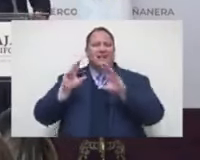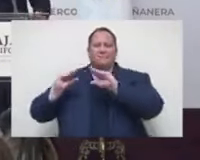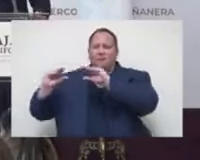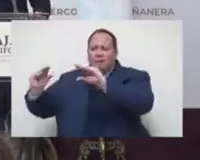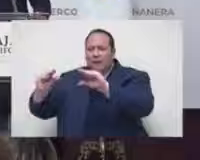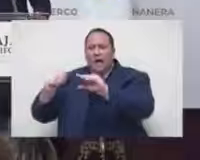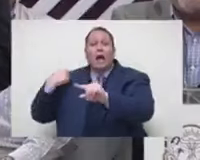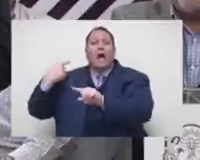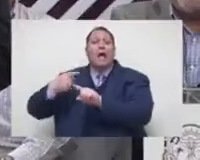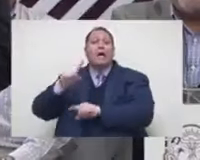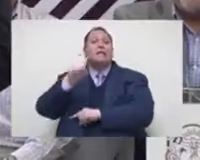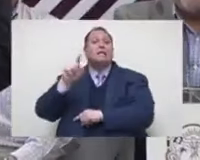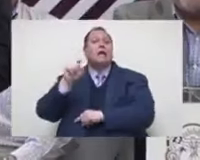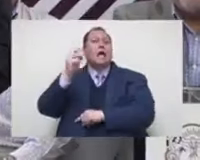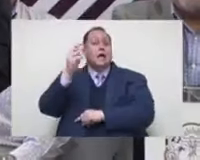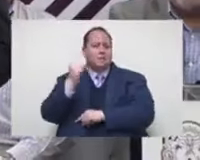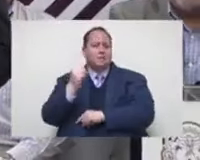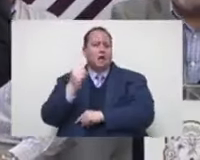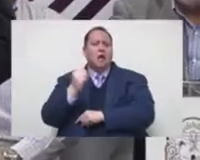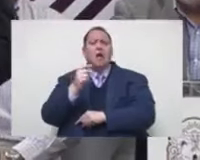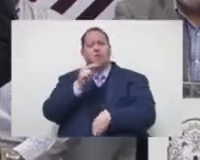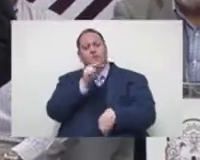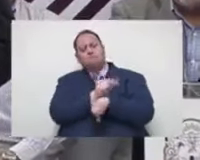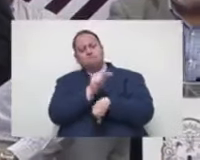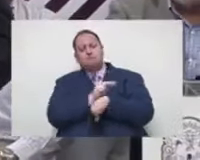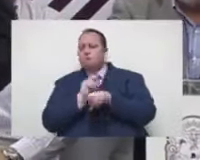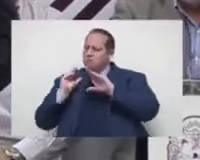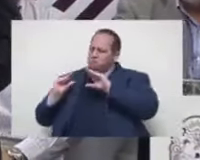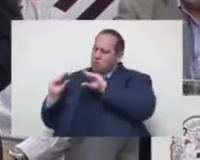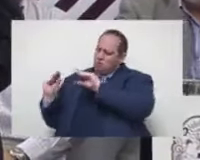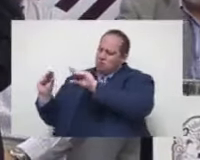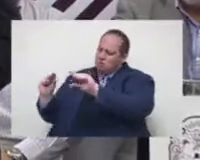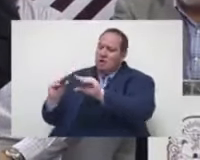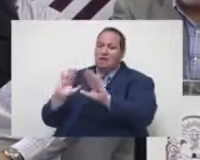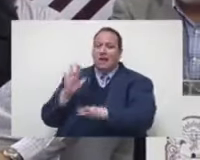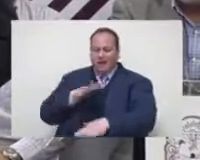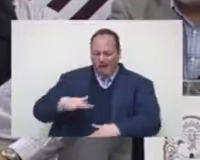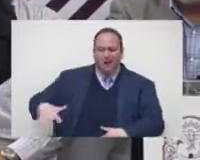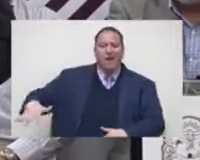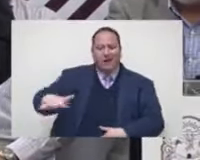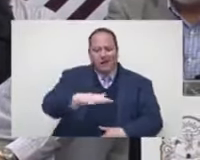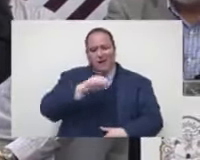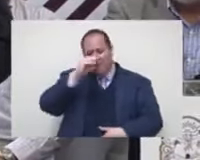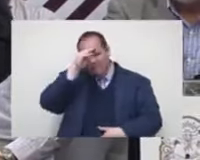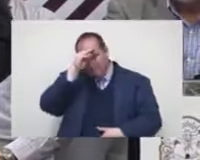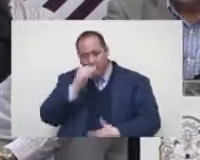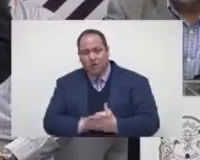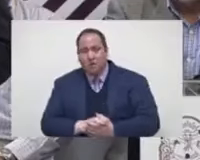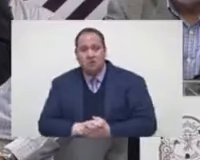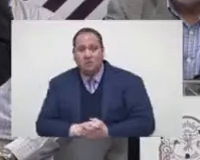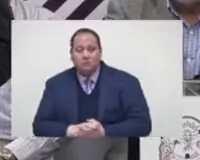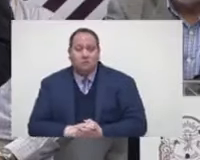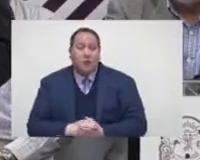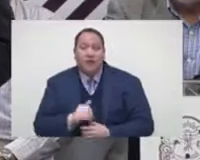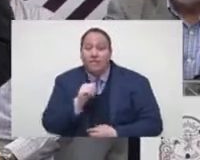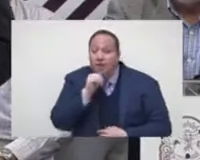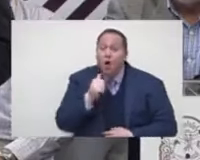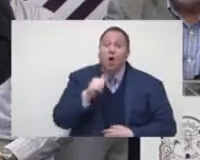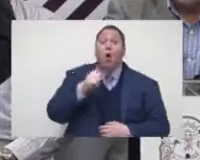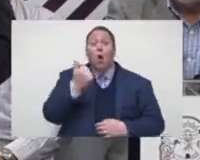capacitación. Hasta ahorita tenemos 129 personas capacitadas, todas en el municipio de Mexicali. No hemos tenido la respuesta por parte de los